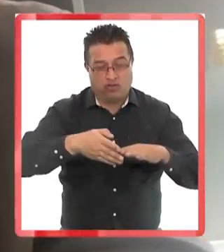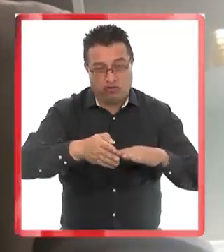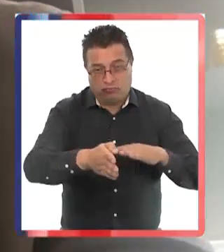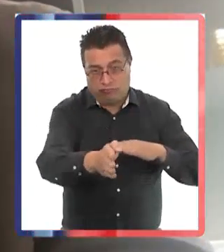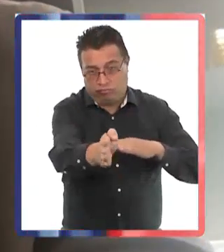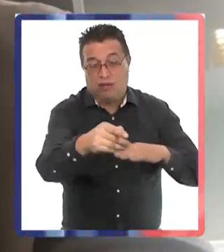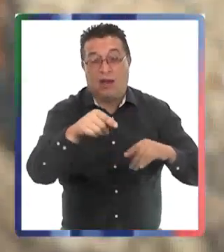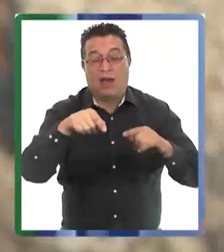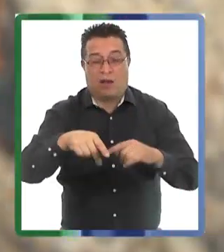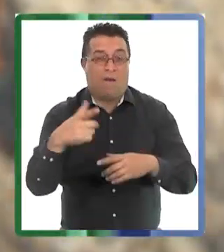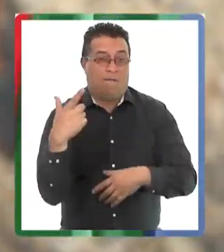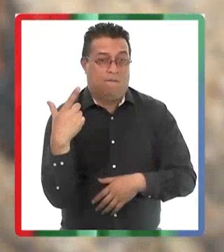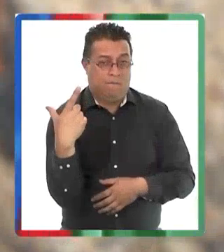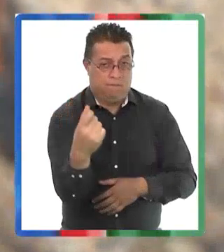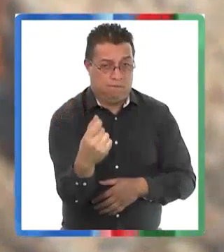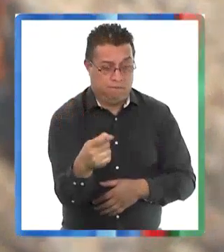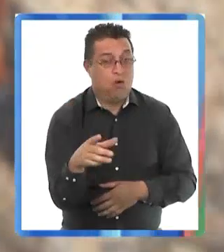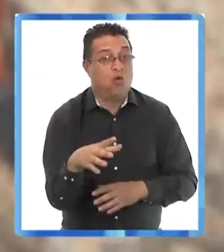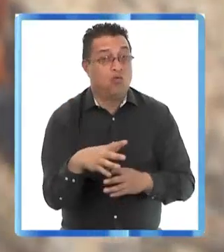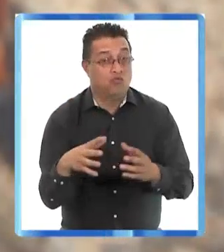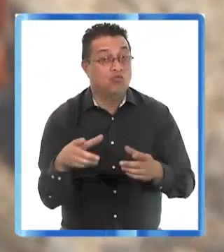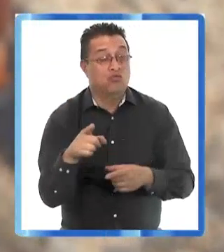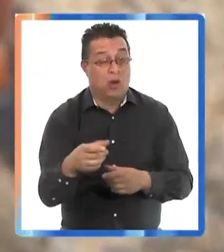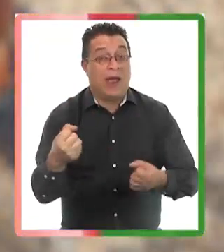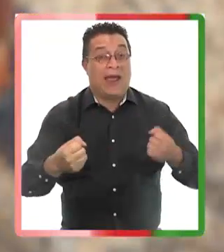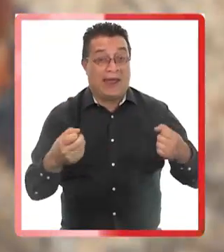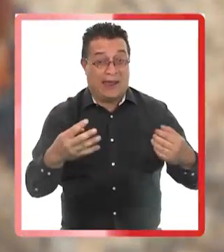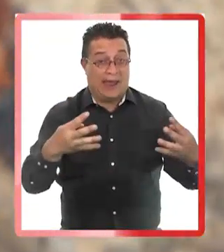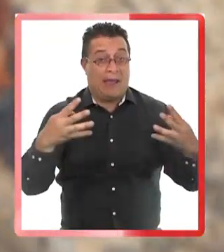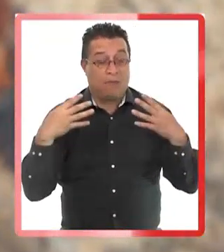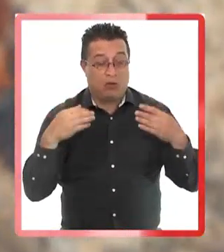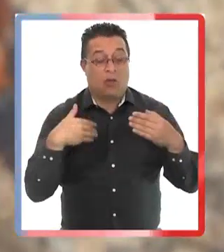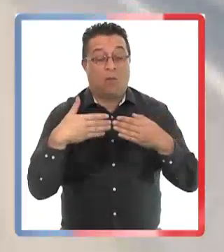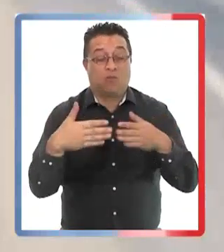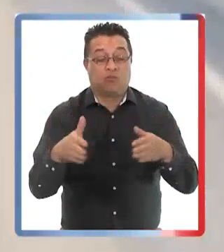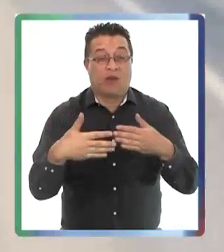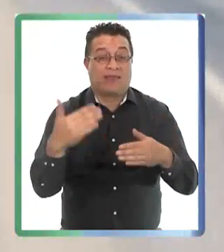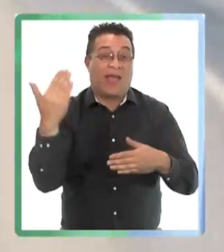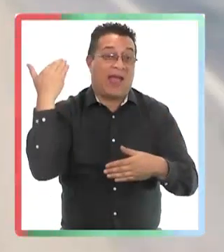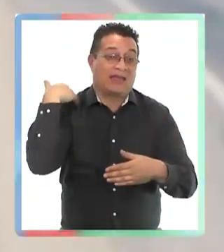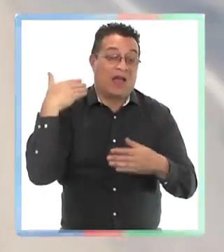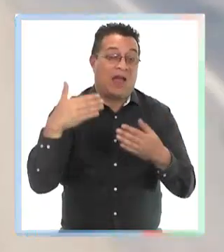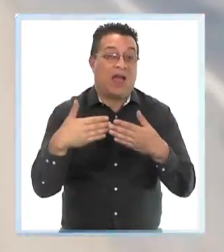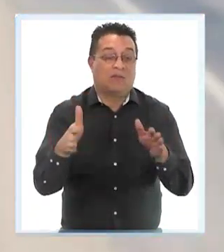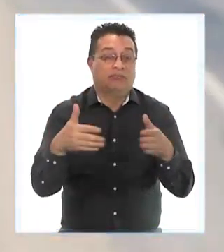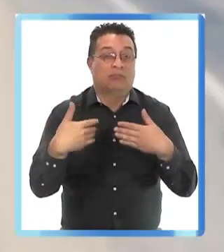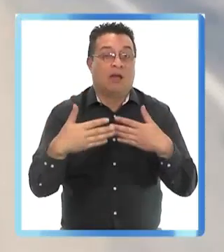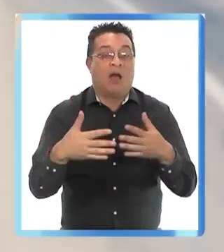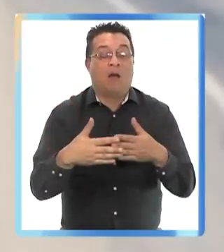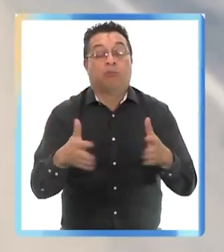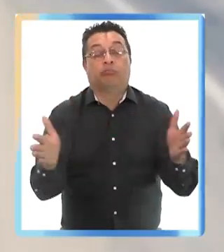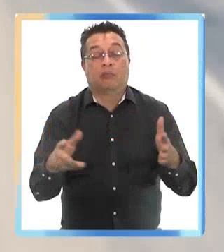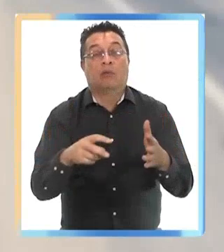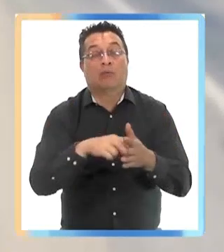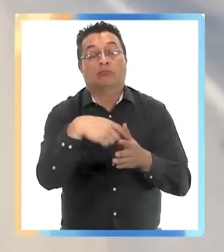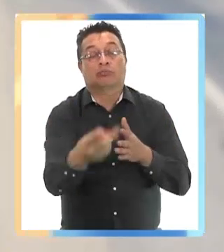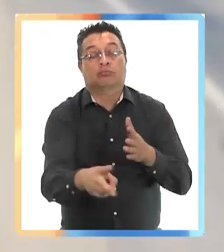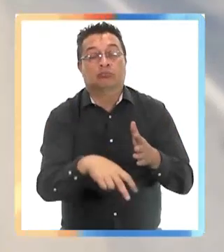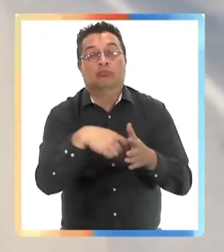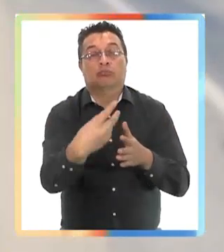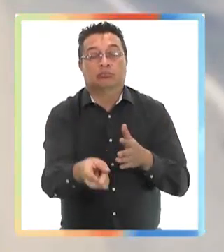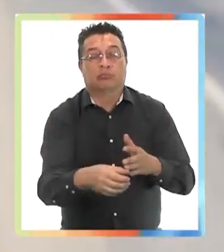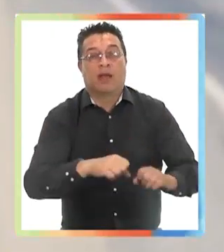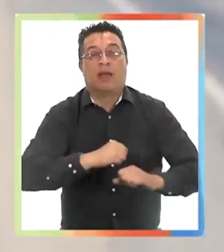kilómetro 18, transitaba a alta velocidad un camión que llevaba sus puertas traseras abiertas, desde el cual